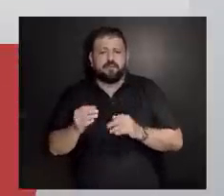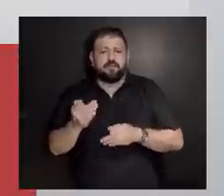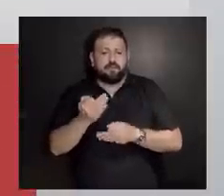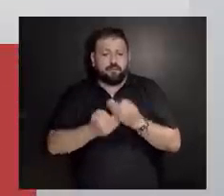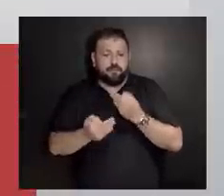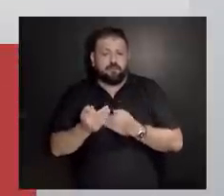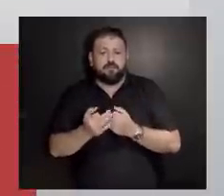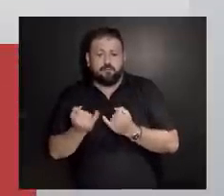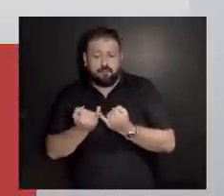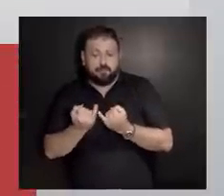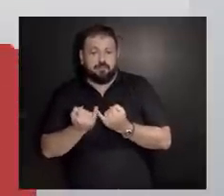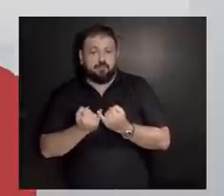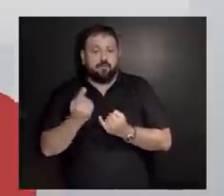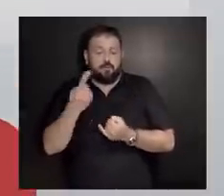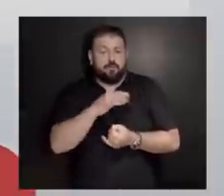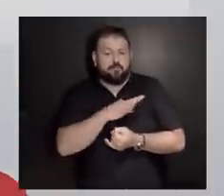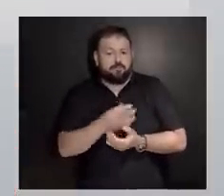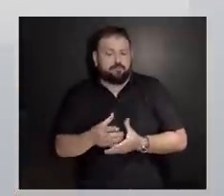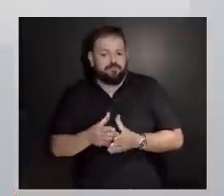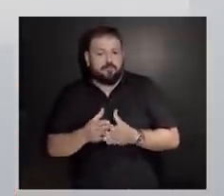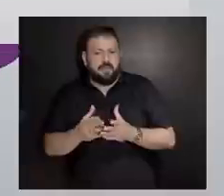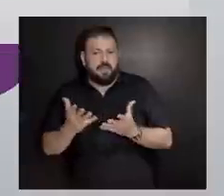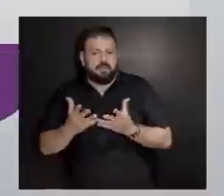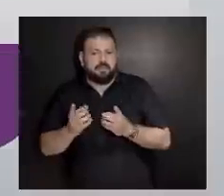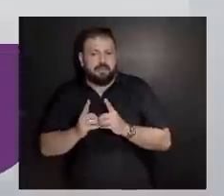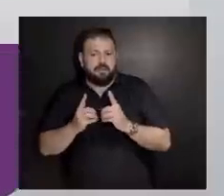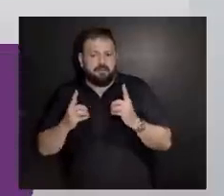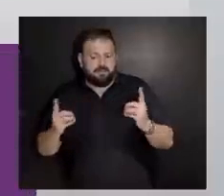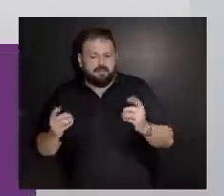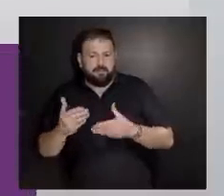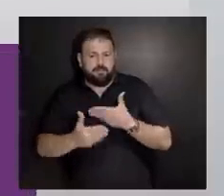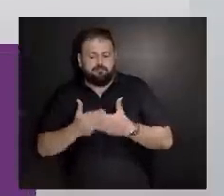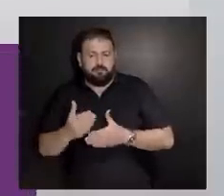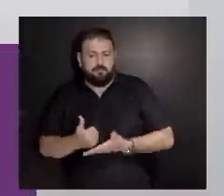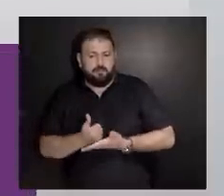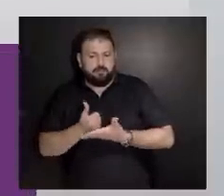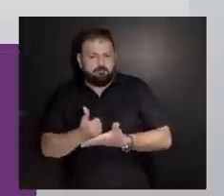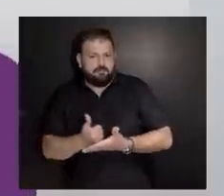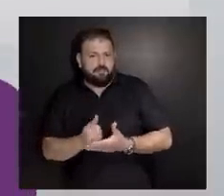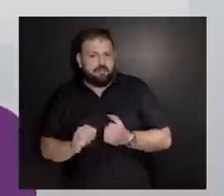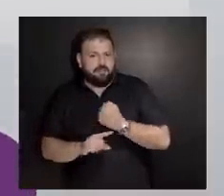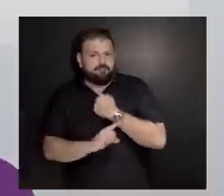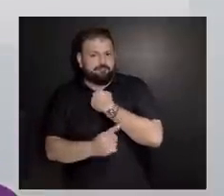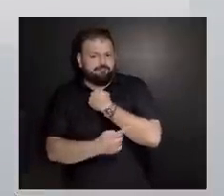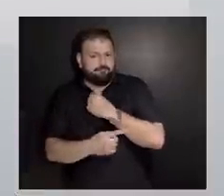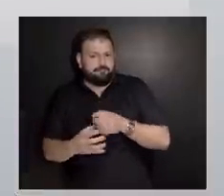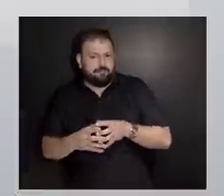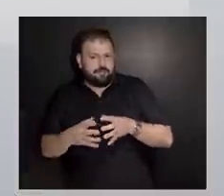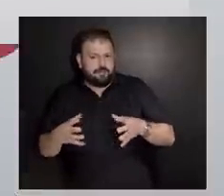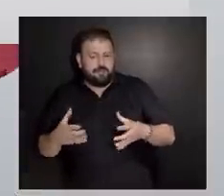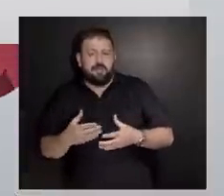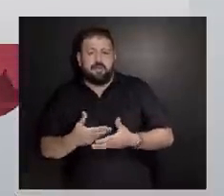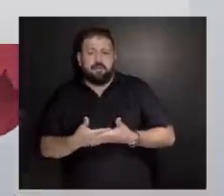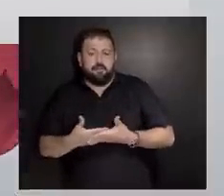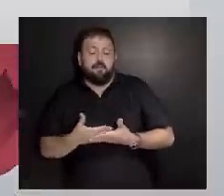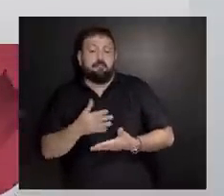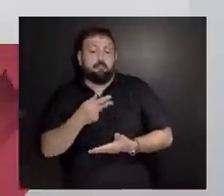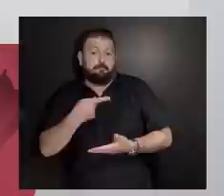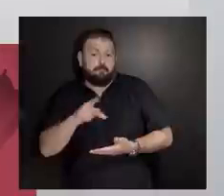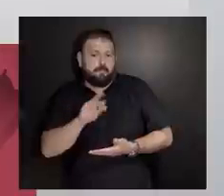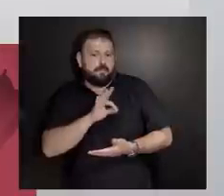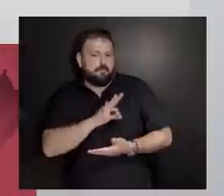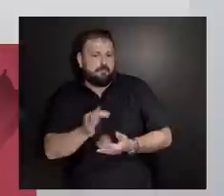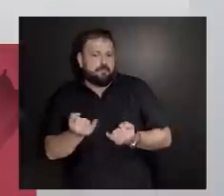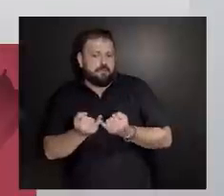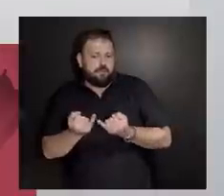ir directos también al crecimiento y al desarrollo del feto del bebé, ¿no? Sino que también puede influir en nuestra salud.